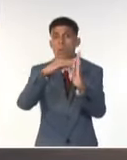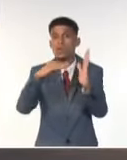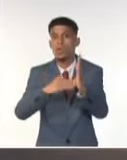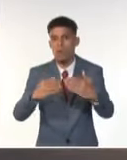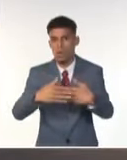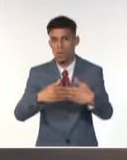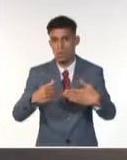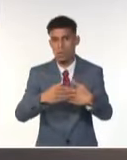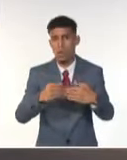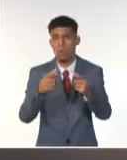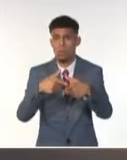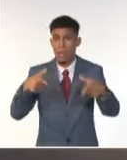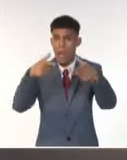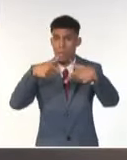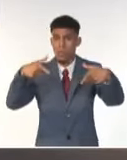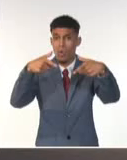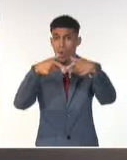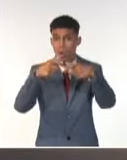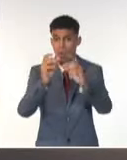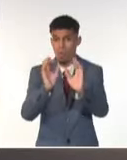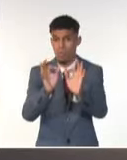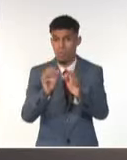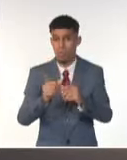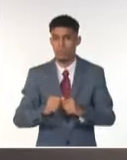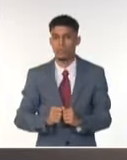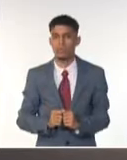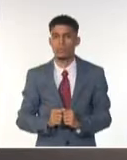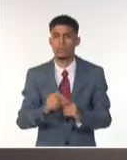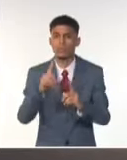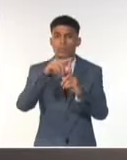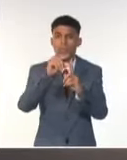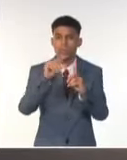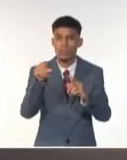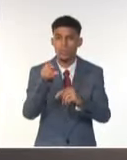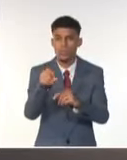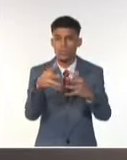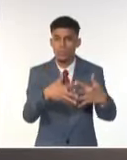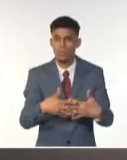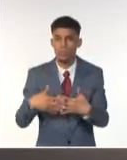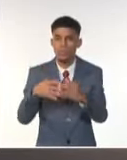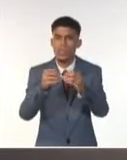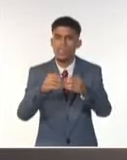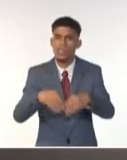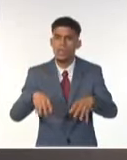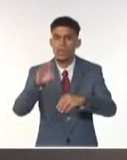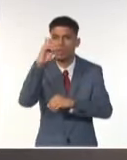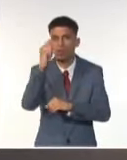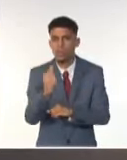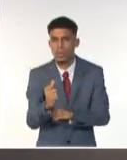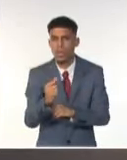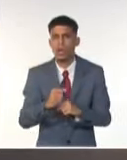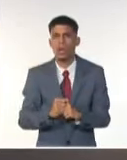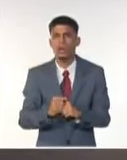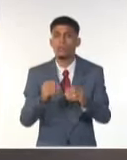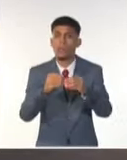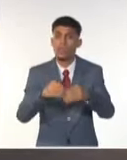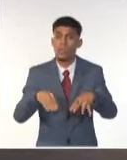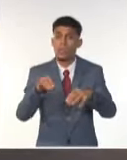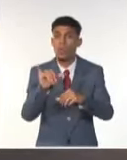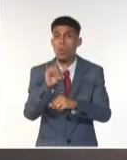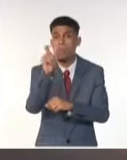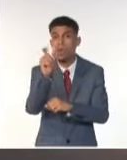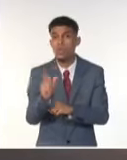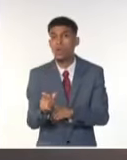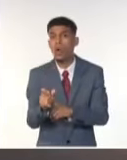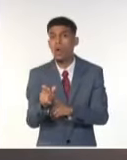desde el Capitolio, desde el Congreso. Sobre los temas acuciantes del país, la crisis de la economía, la situación migratoria, la crisis de salud que